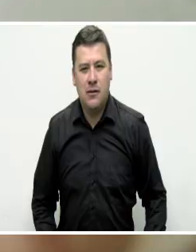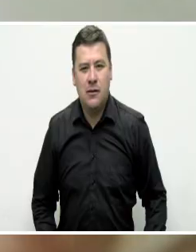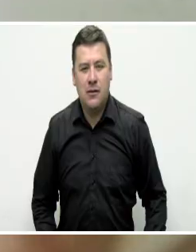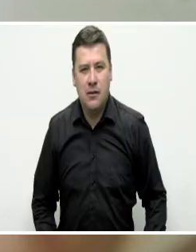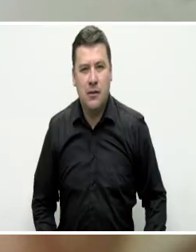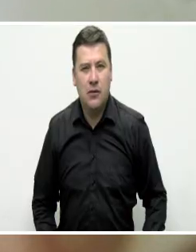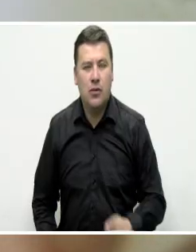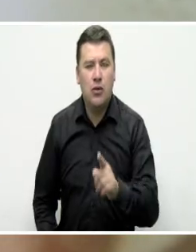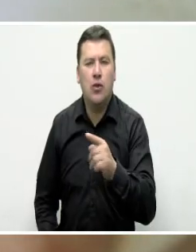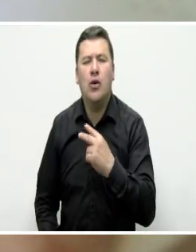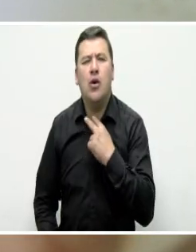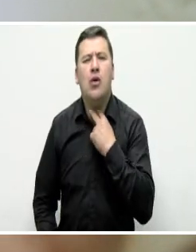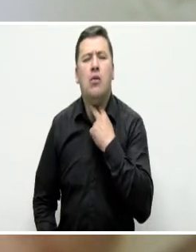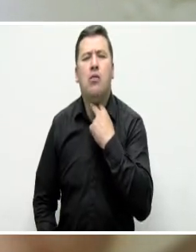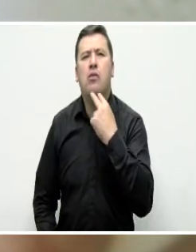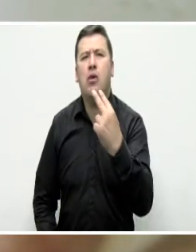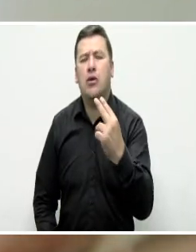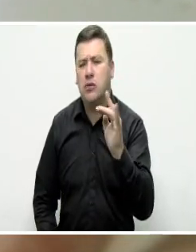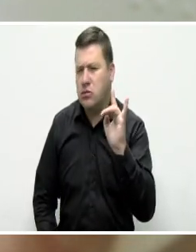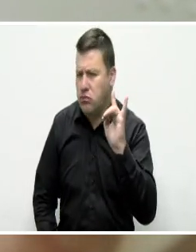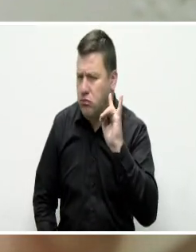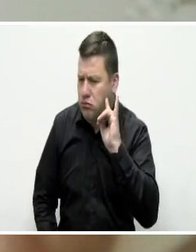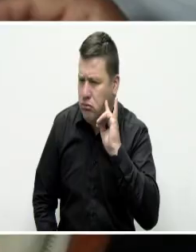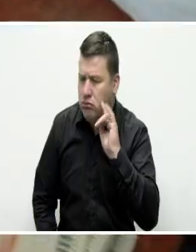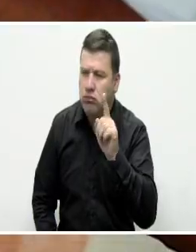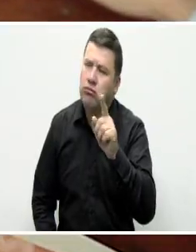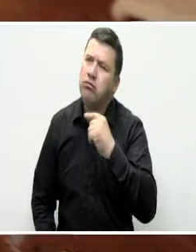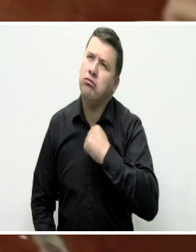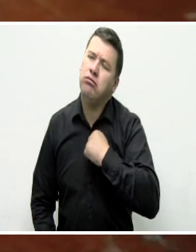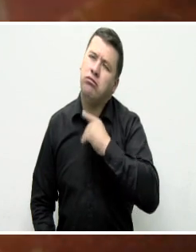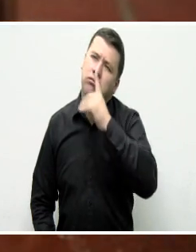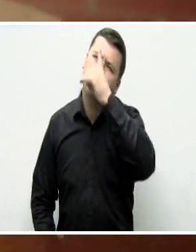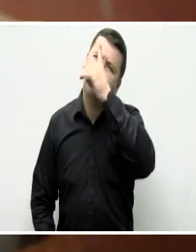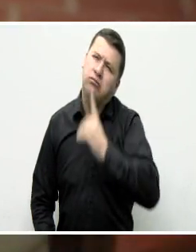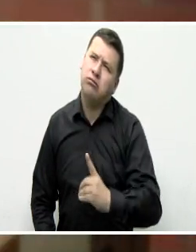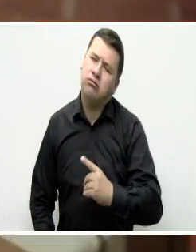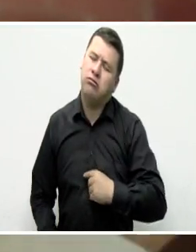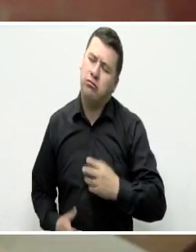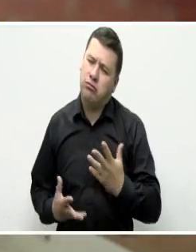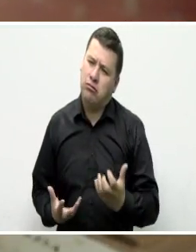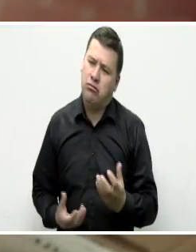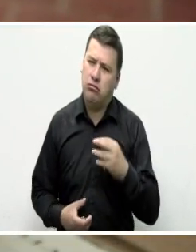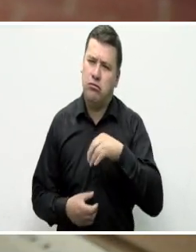Donde tu voz se escucha, donde puedes decidir y construir.